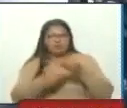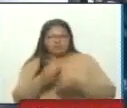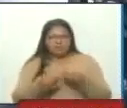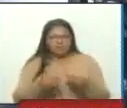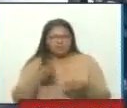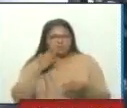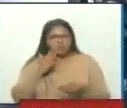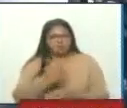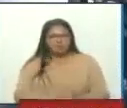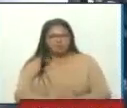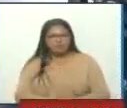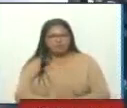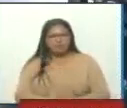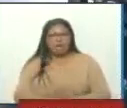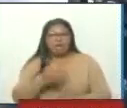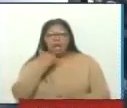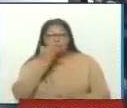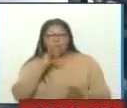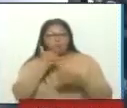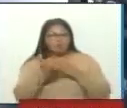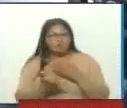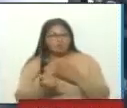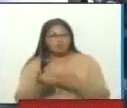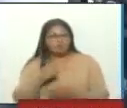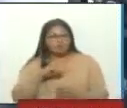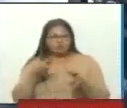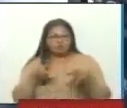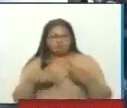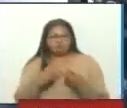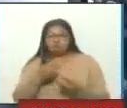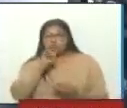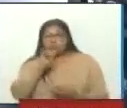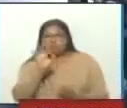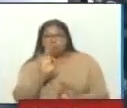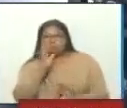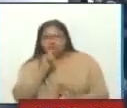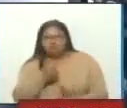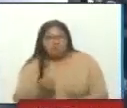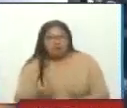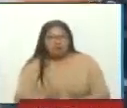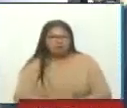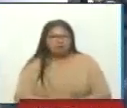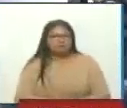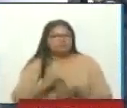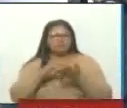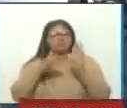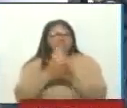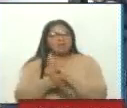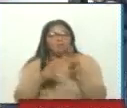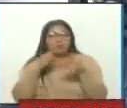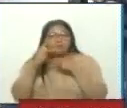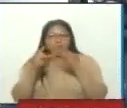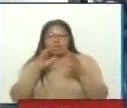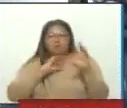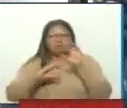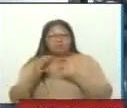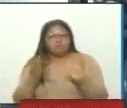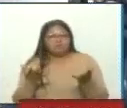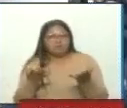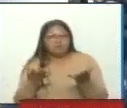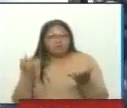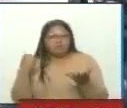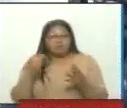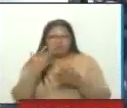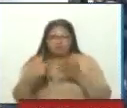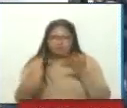¿Hacemos algún proyecto, tenemos algún proyecto y no lo informamos? Entonces, ¿qué significa política comunicacional? Tener todas